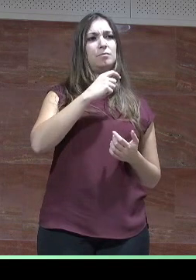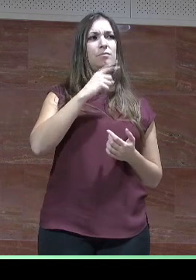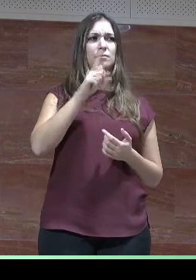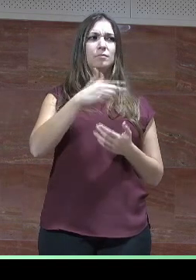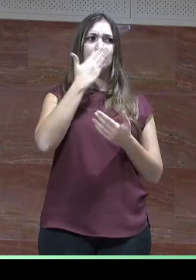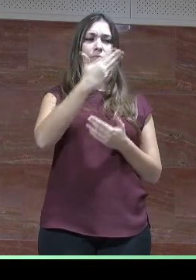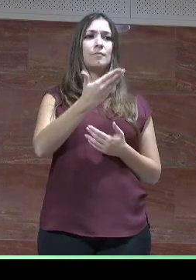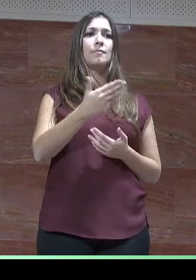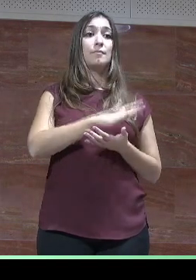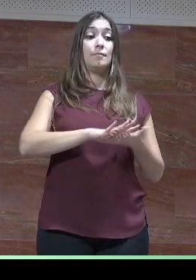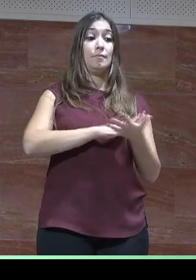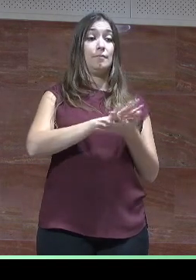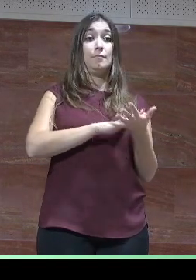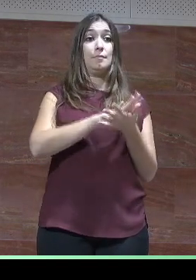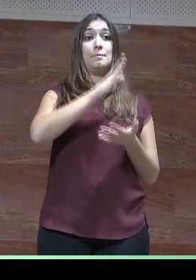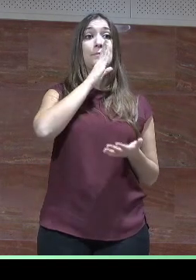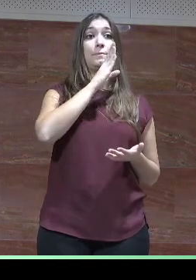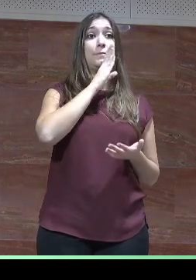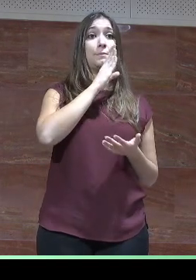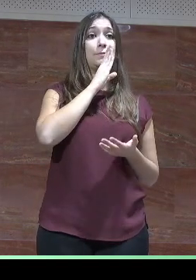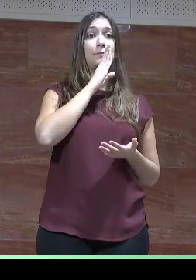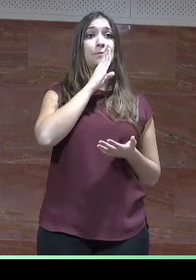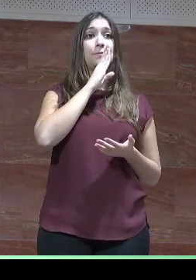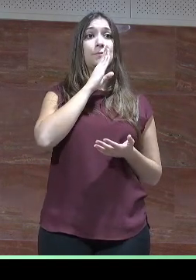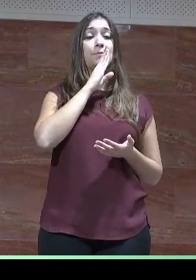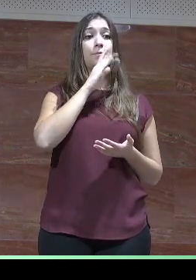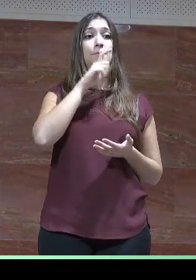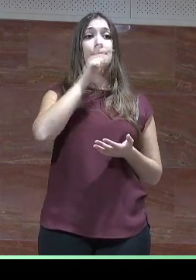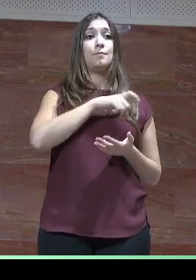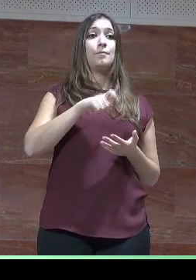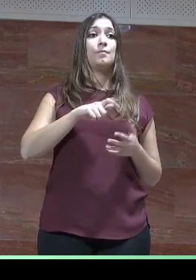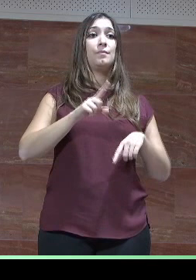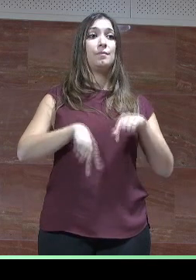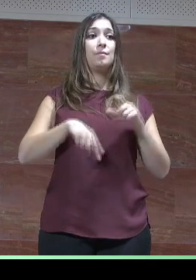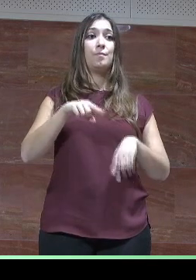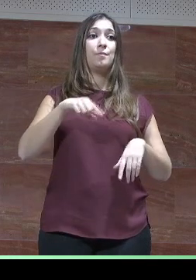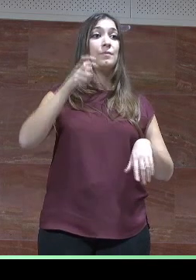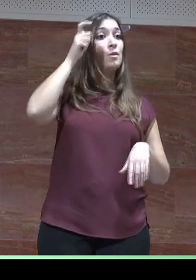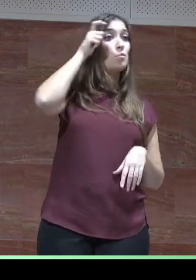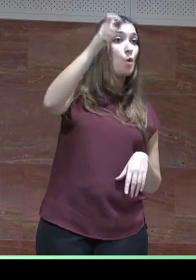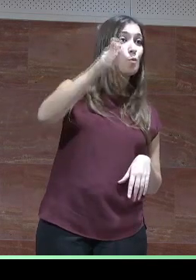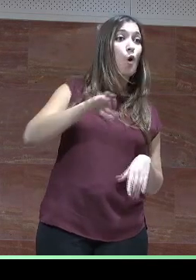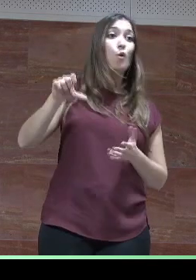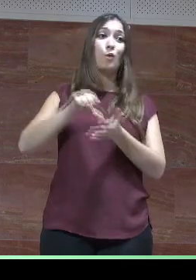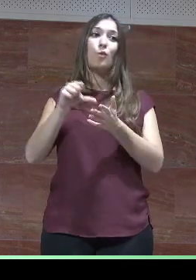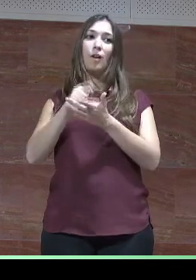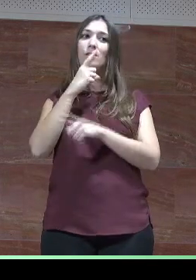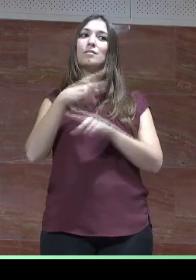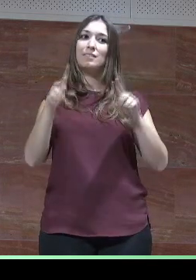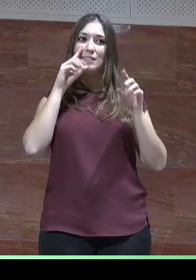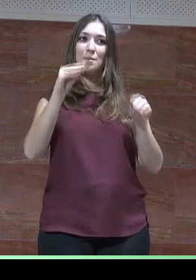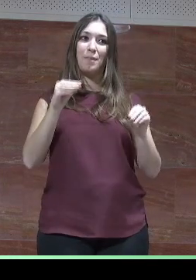como dijimos antes, hay los que están del campo y los que somos de la ciudad. Y digamos, si